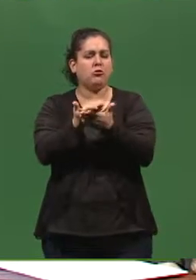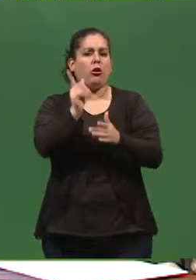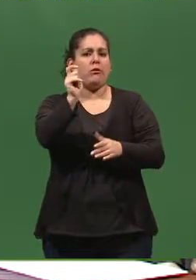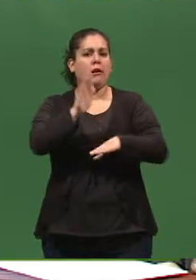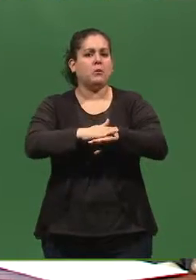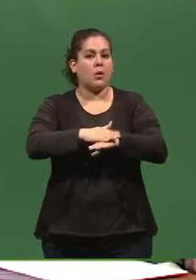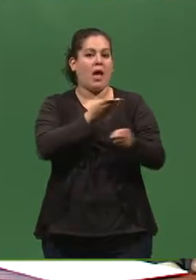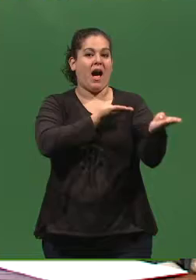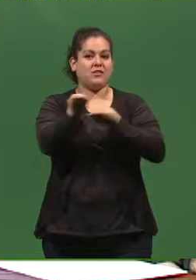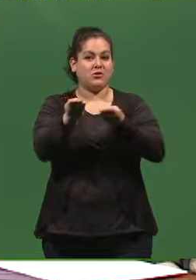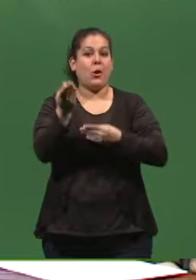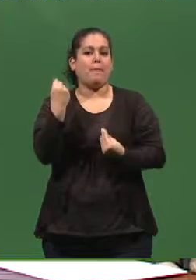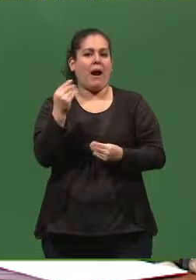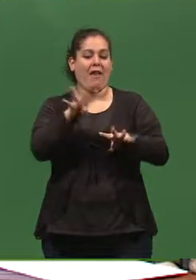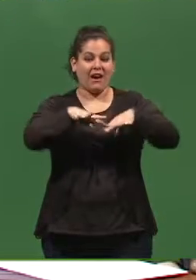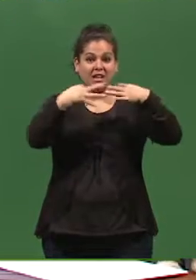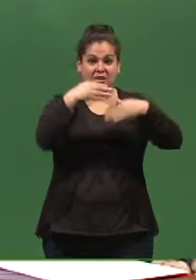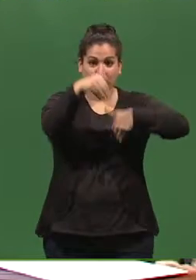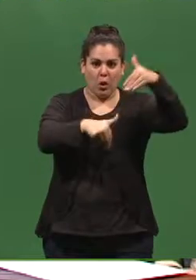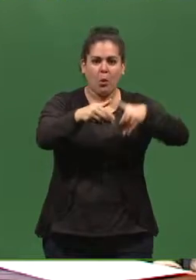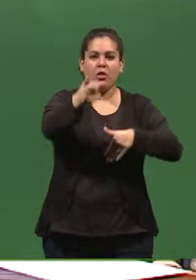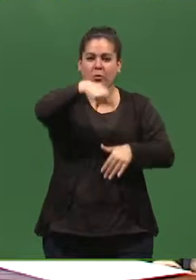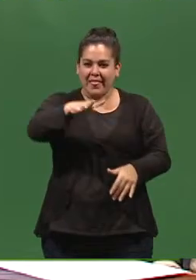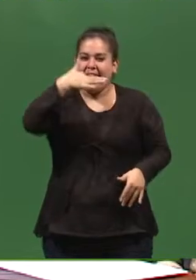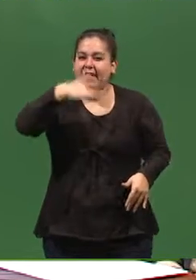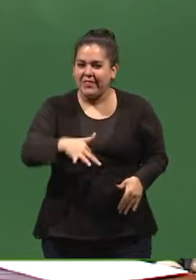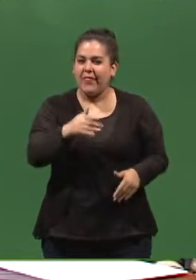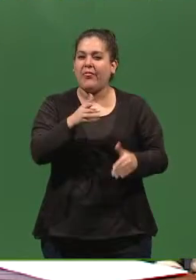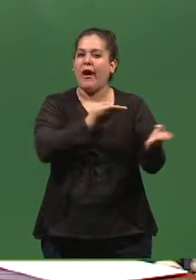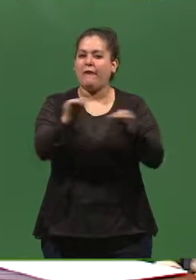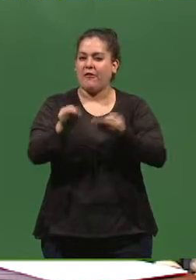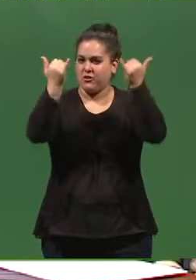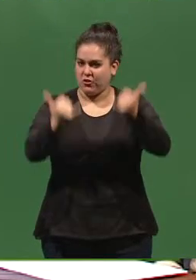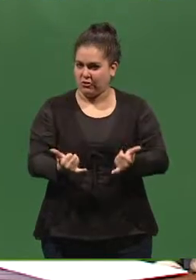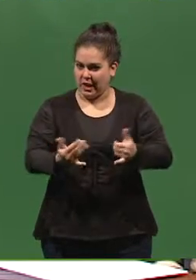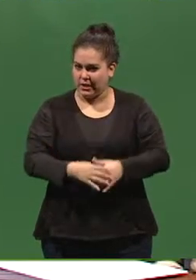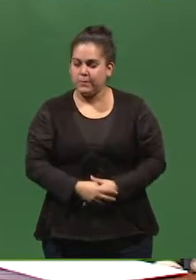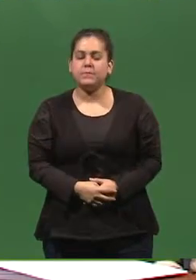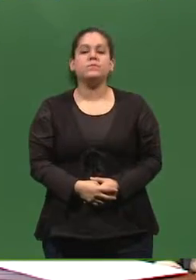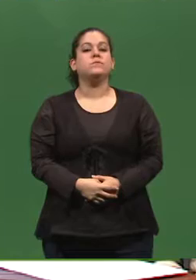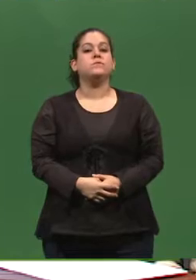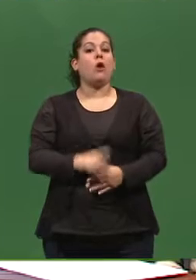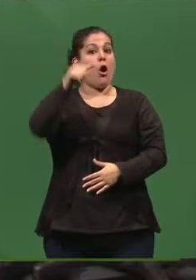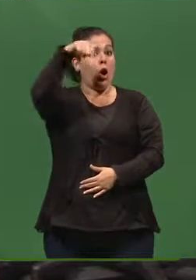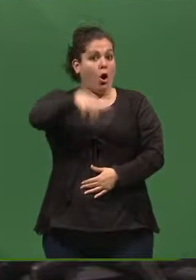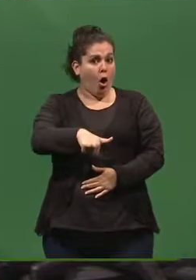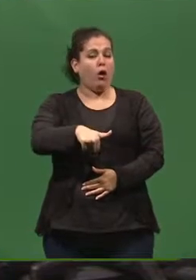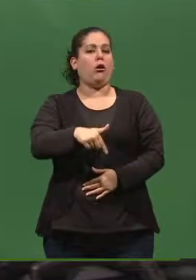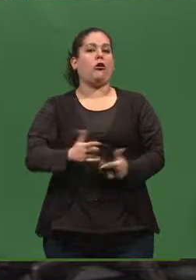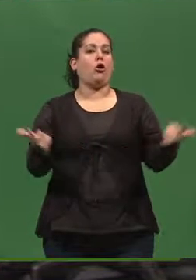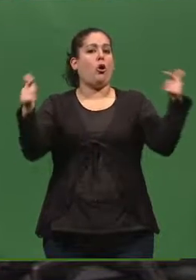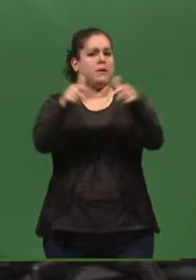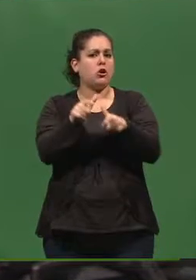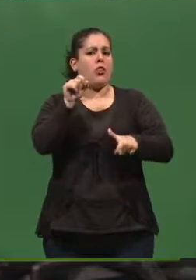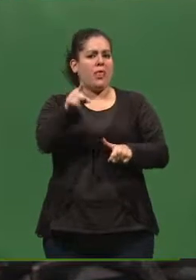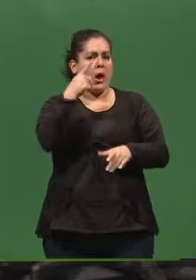asesores, para que cuando sean votados en el recinto entiendas cuál es el beneficio que esta ley va a traer a tu vida. Hoy nos vamos a ir